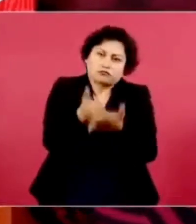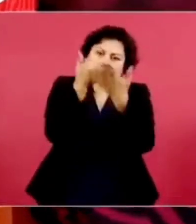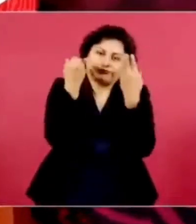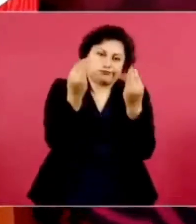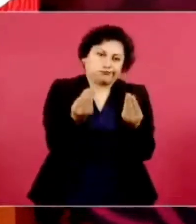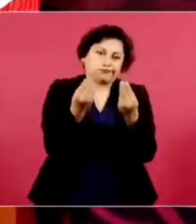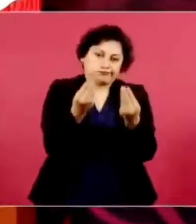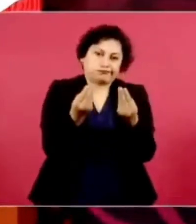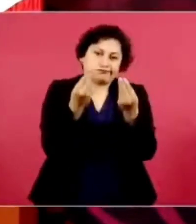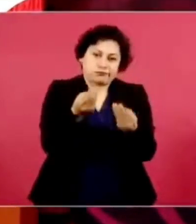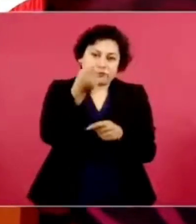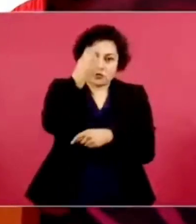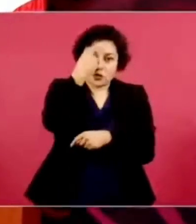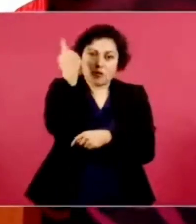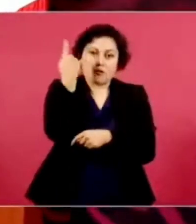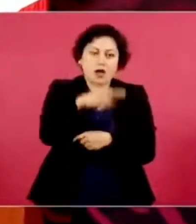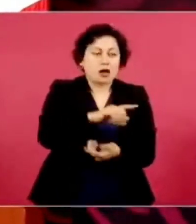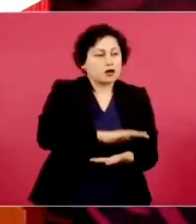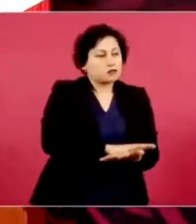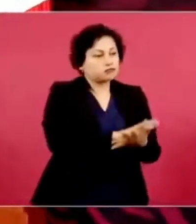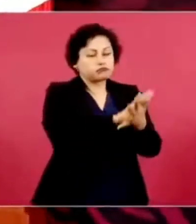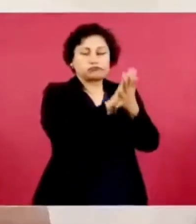a cambiar las cosas.